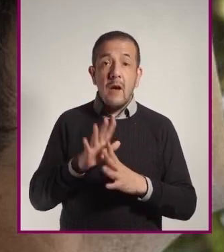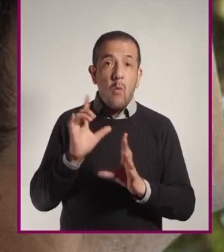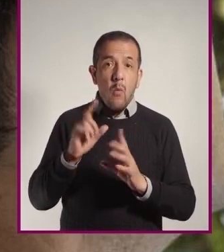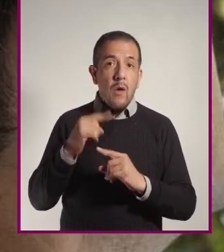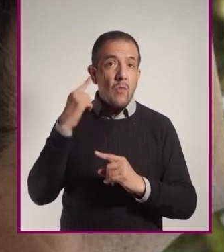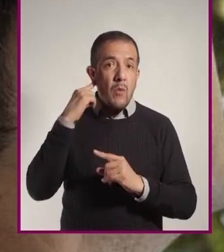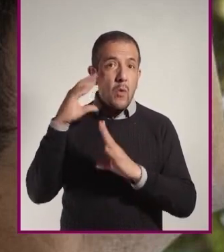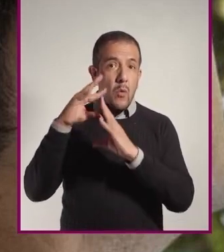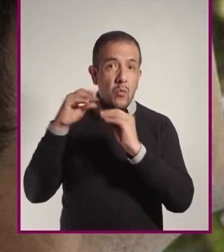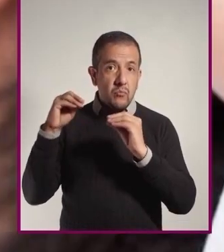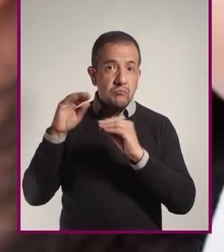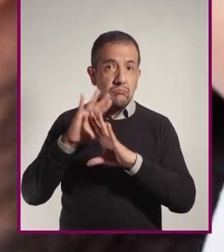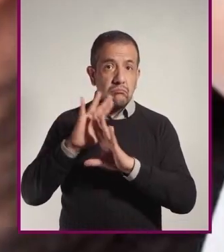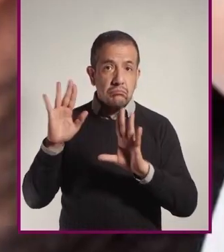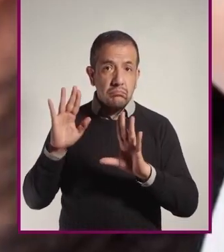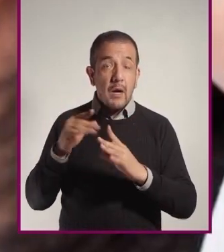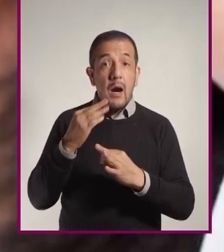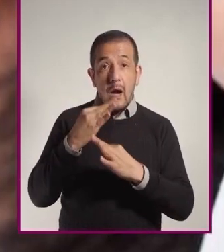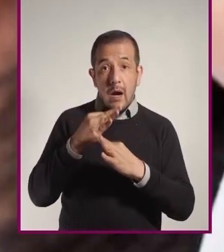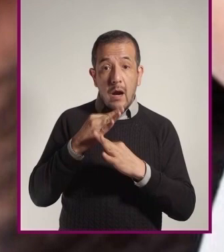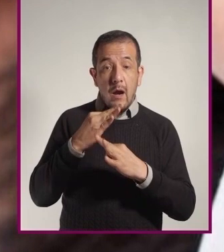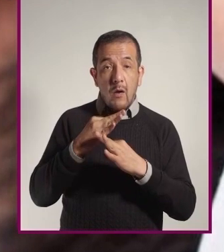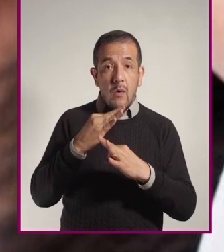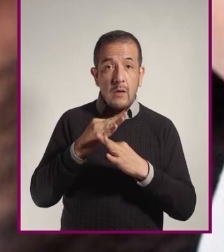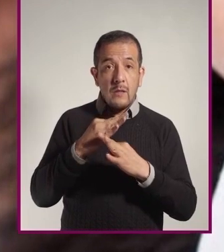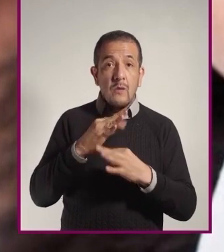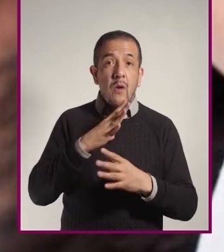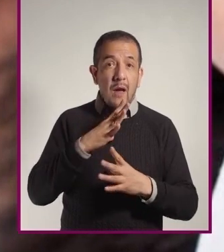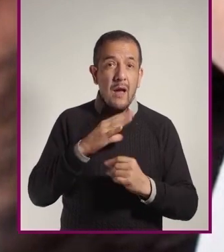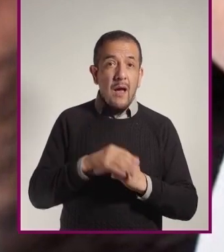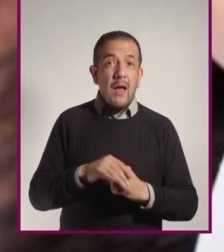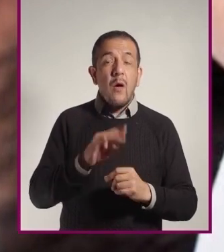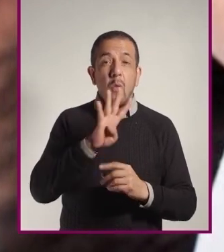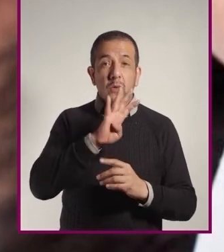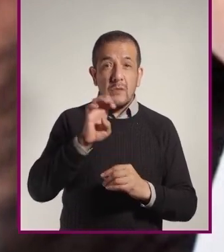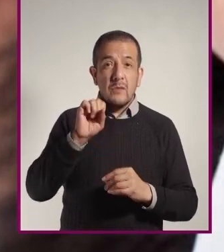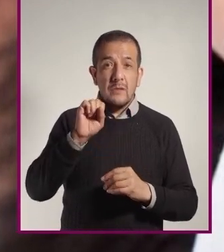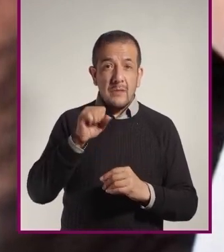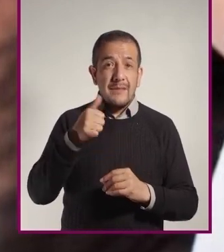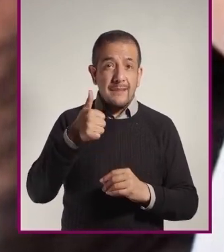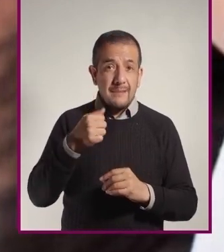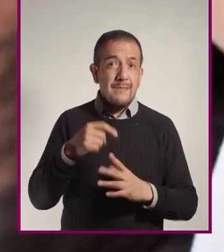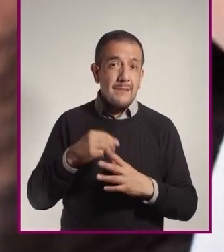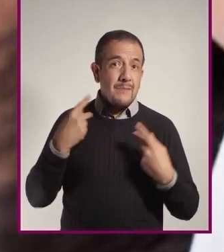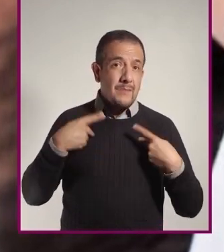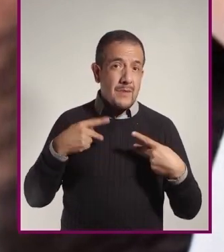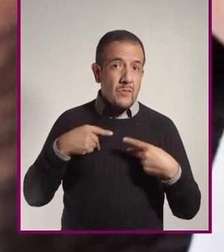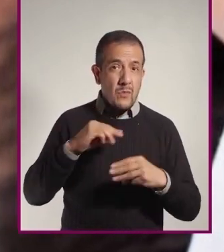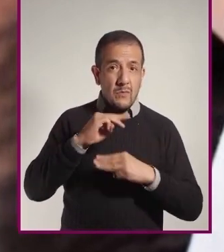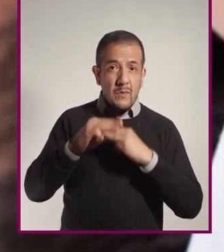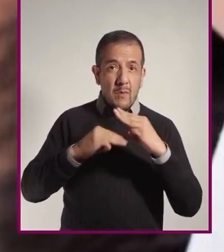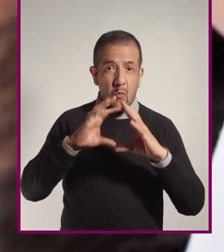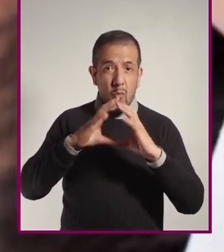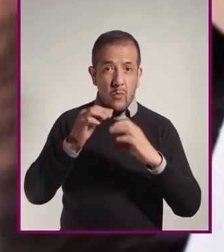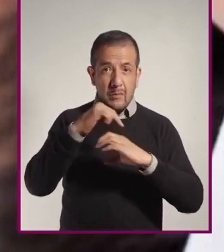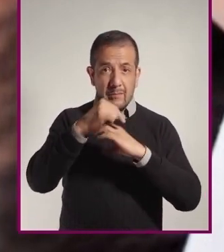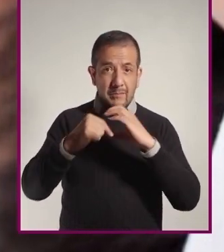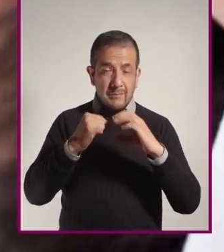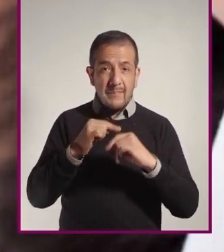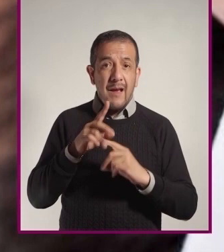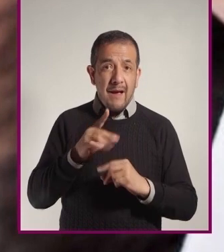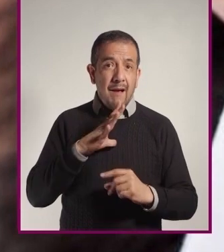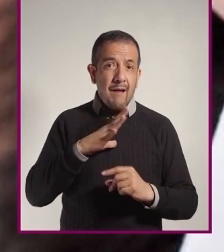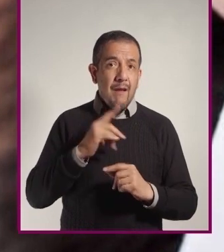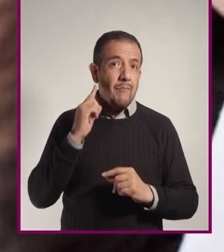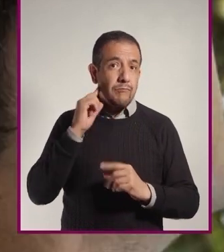grave parcial o total. Actualmente hay 466 millones de personas en todo el mundo que padecen pérdida de la